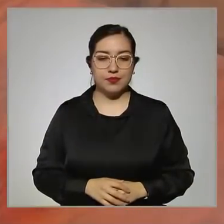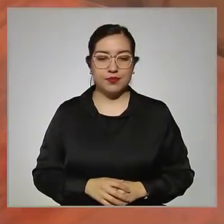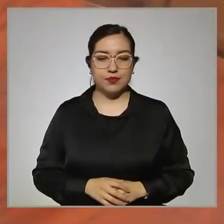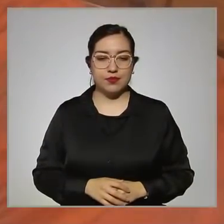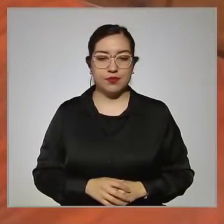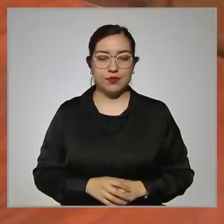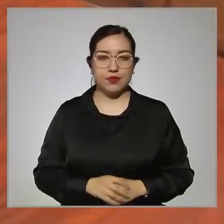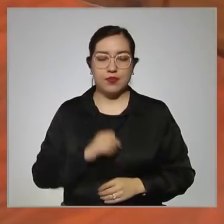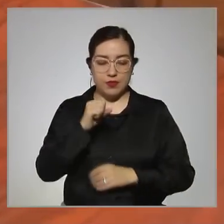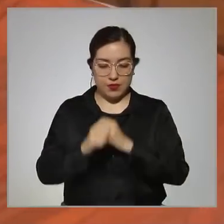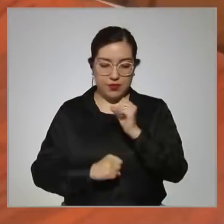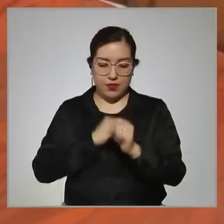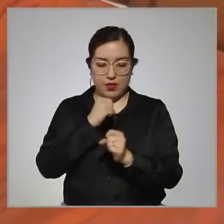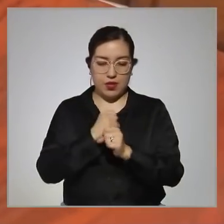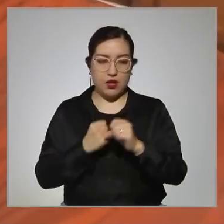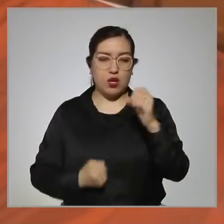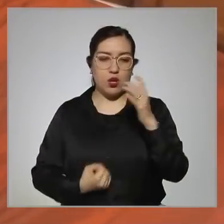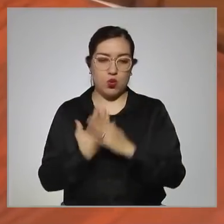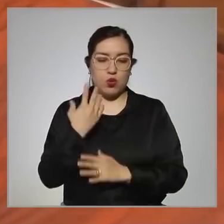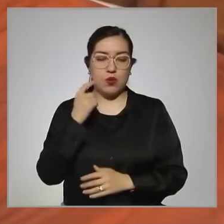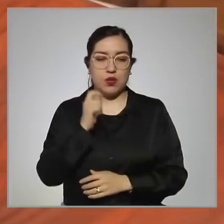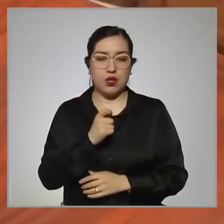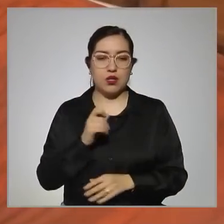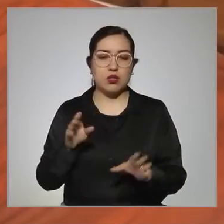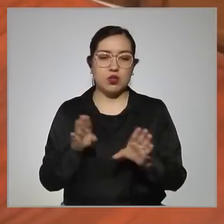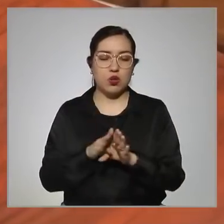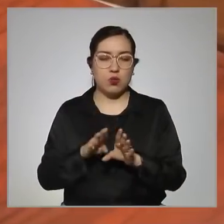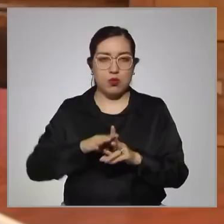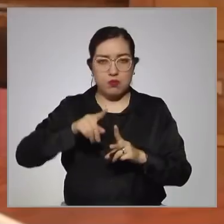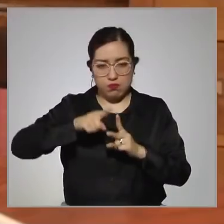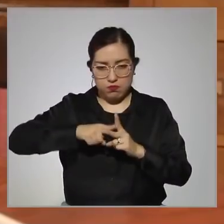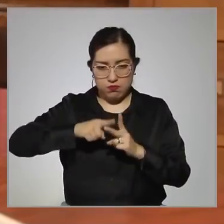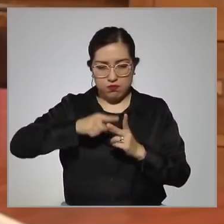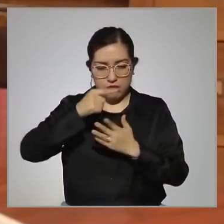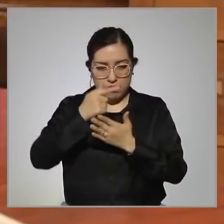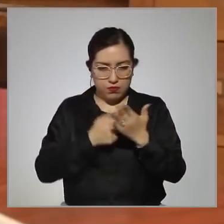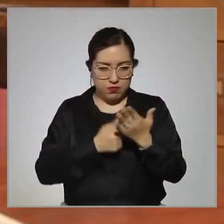El año lo debemos pensar como una cuenta de días